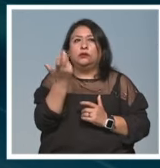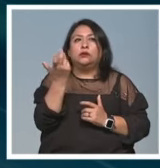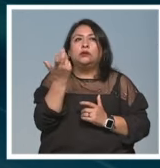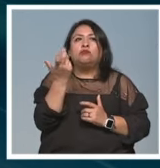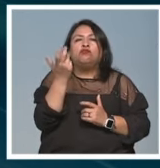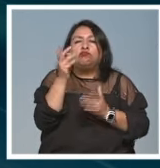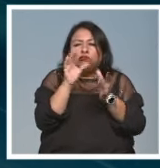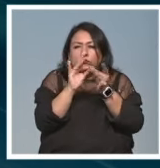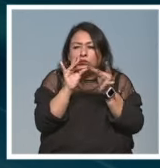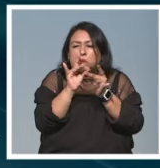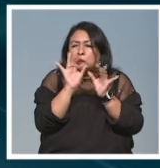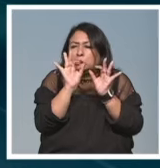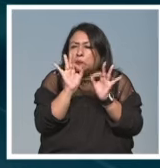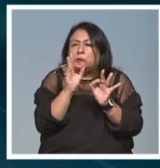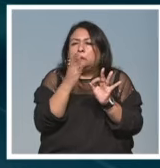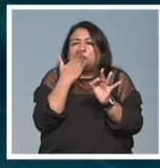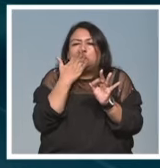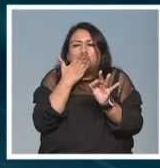pudo haber descrito mejor.